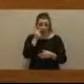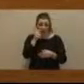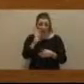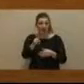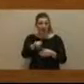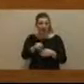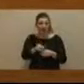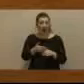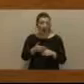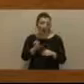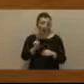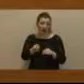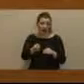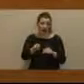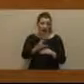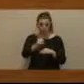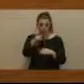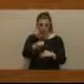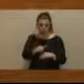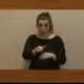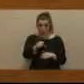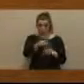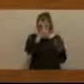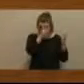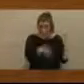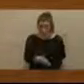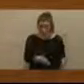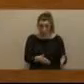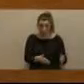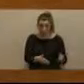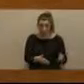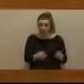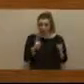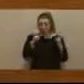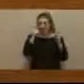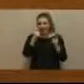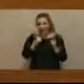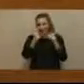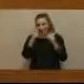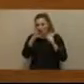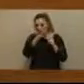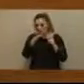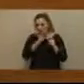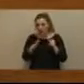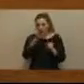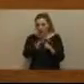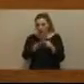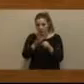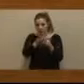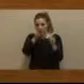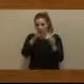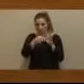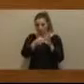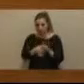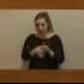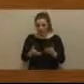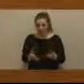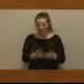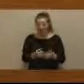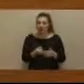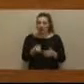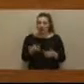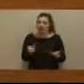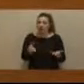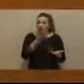consejero, usted mismo, han estado intentando tapar este asunto y dilatarlo. Y no tienen